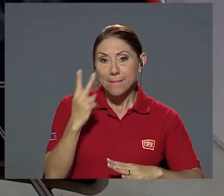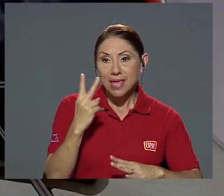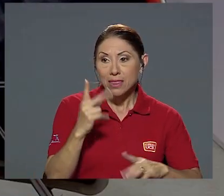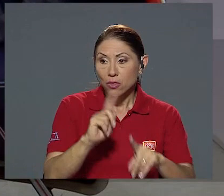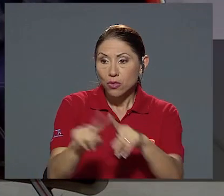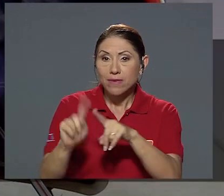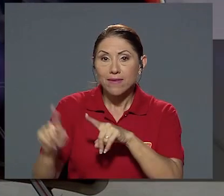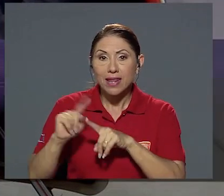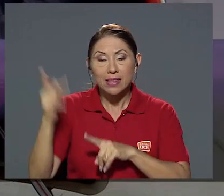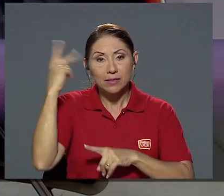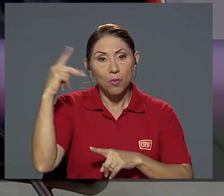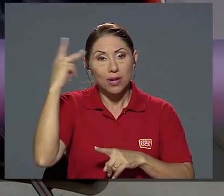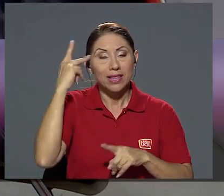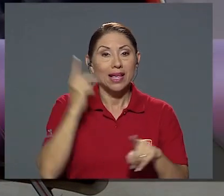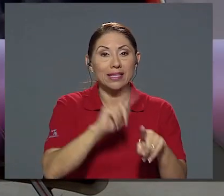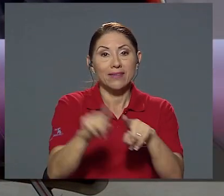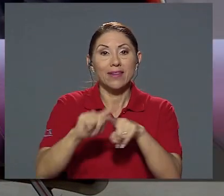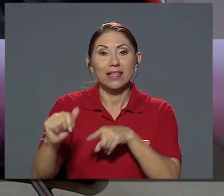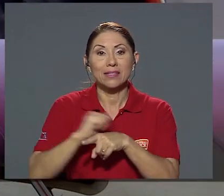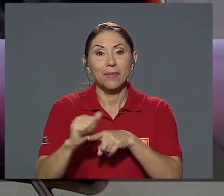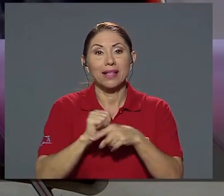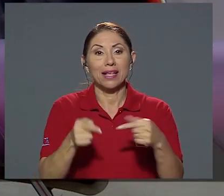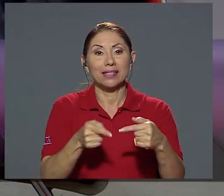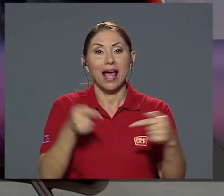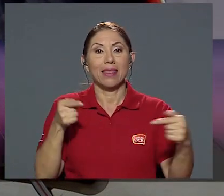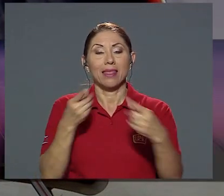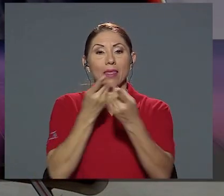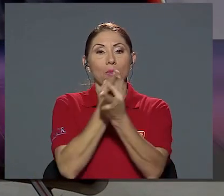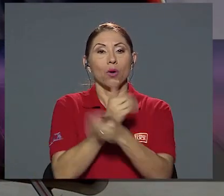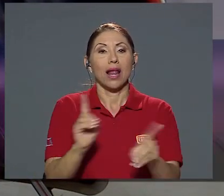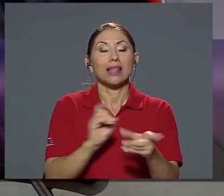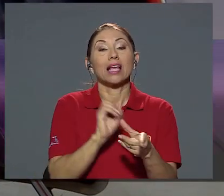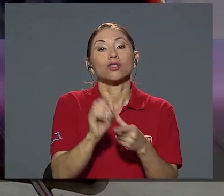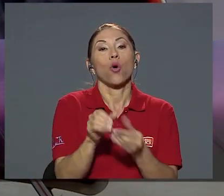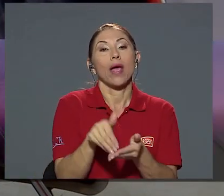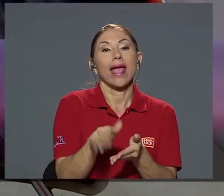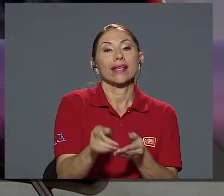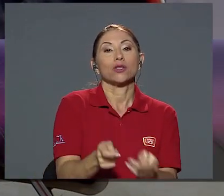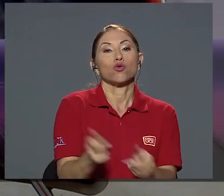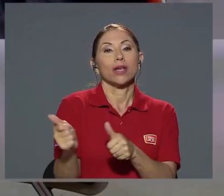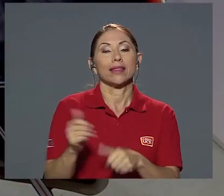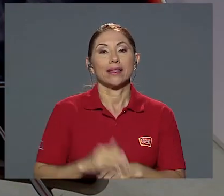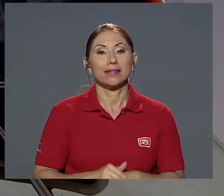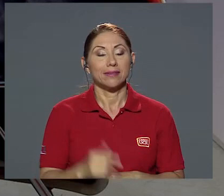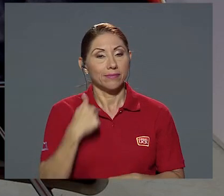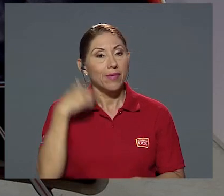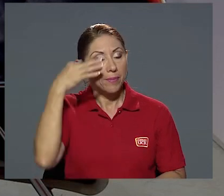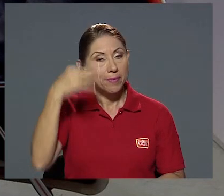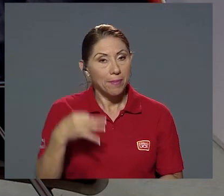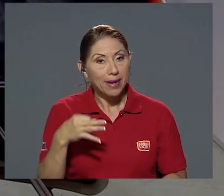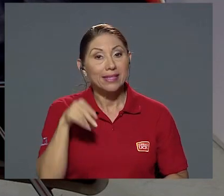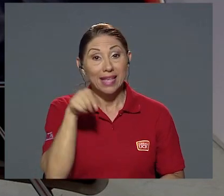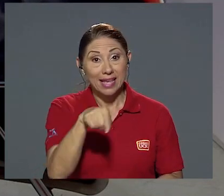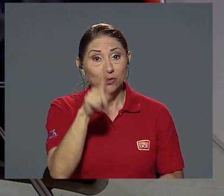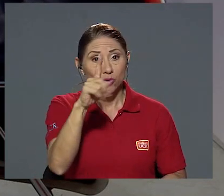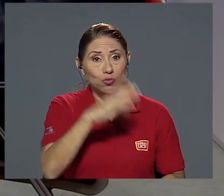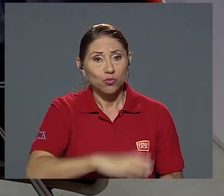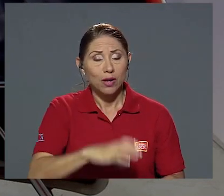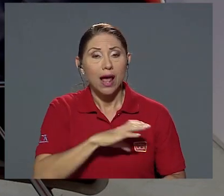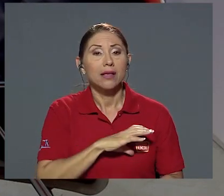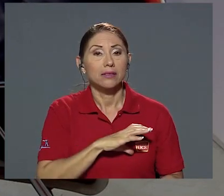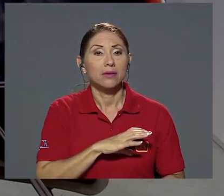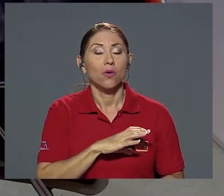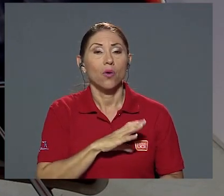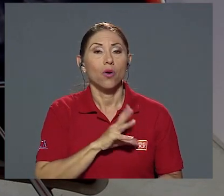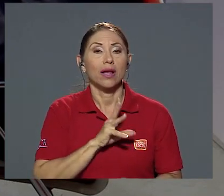políticas y prácticas que son antidemocráticas o excluyentes. Digamos, a mí me parece que efectivamente ese es un rasgo que